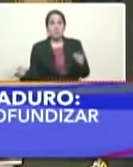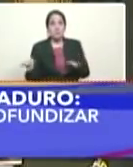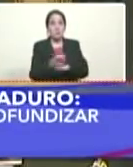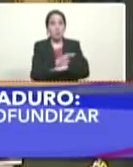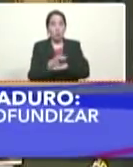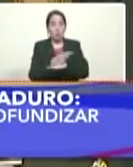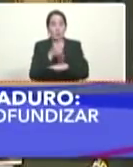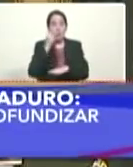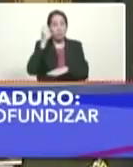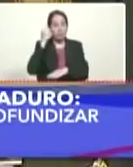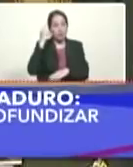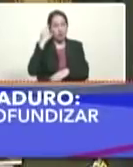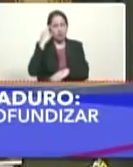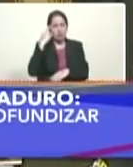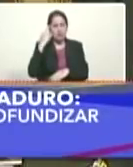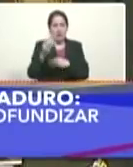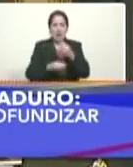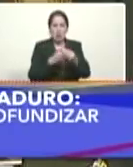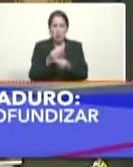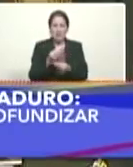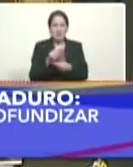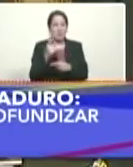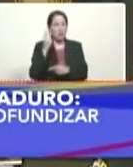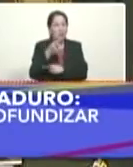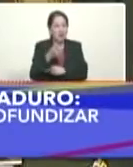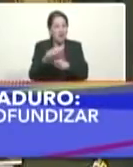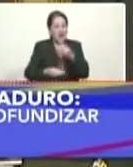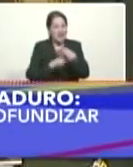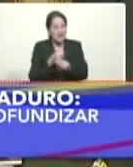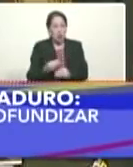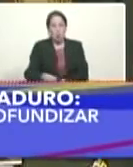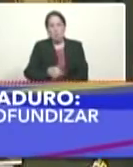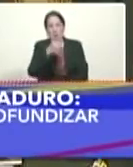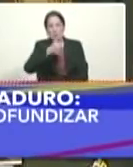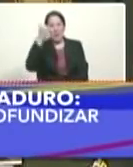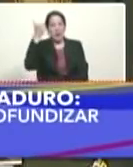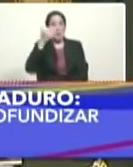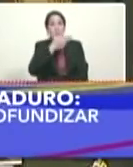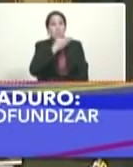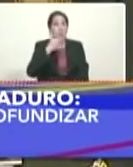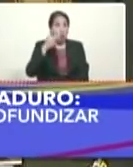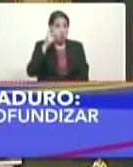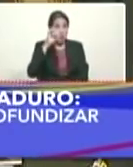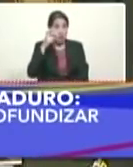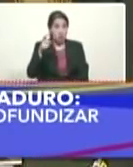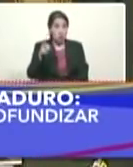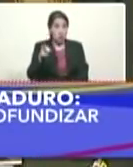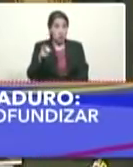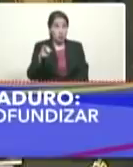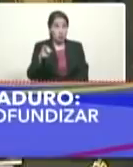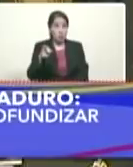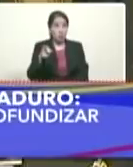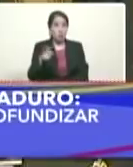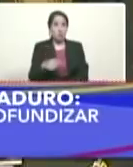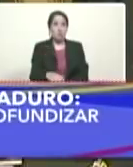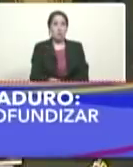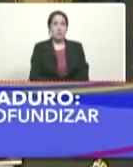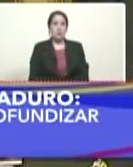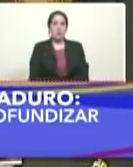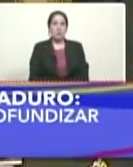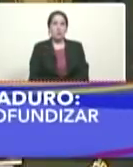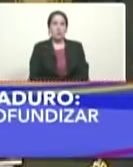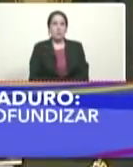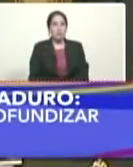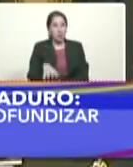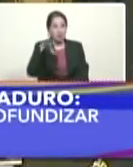yo sé que lo hacen pero hay que hacerlo más y mejor más y mejor me escucha me